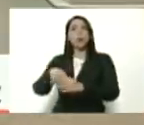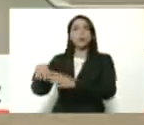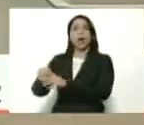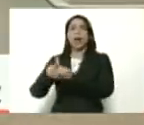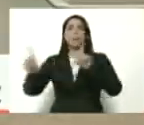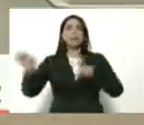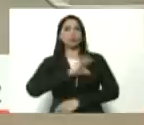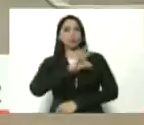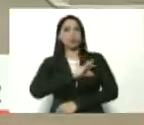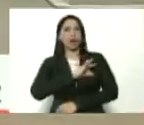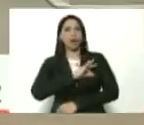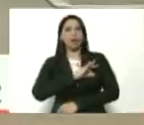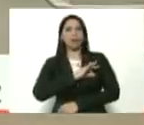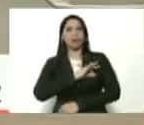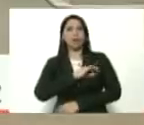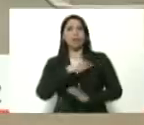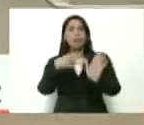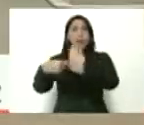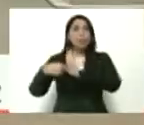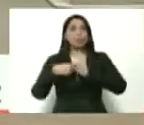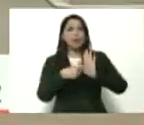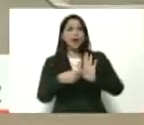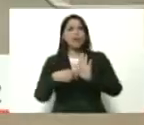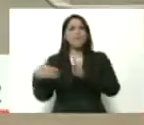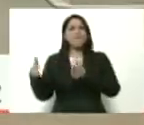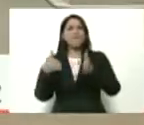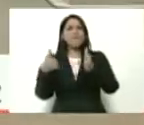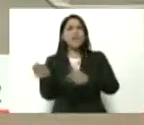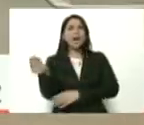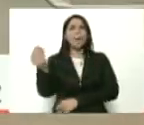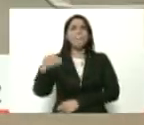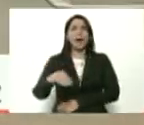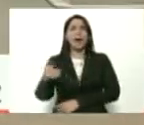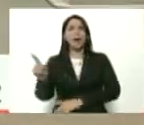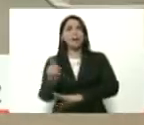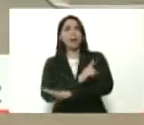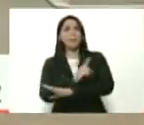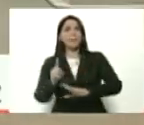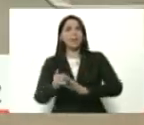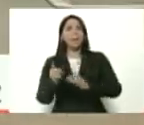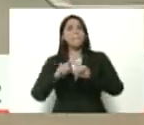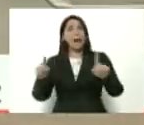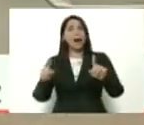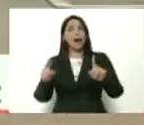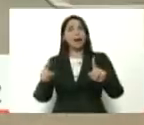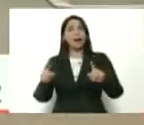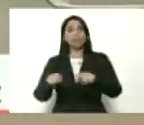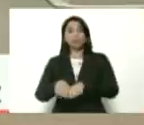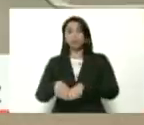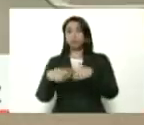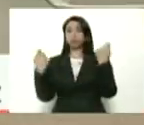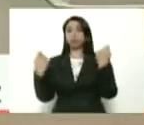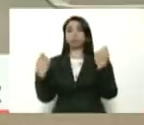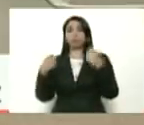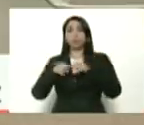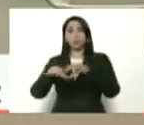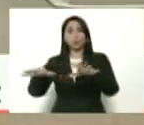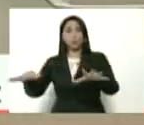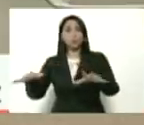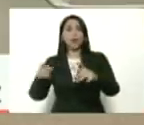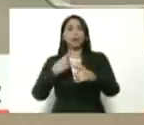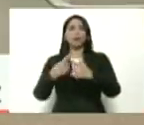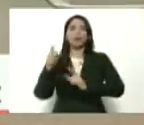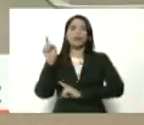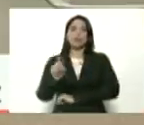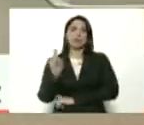social, que ha demostrado ser la vía más efectiva para cortar las cadenas de contagio. Por eso la